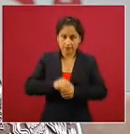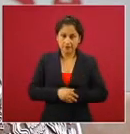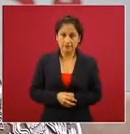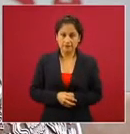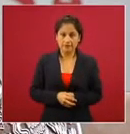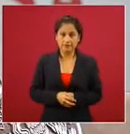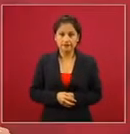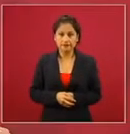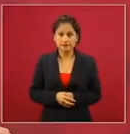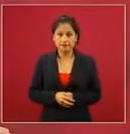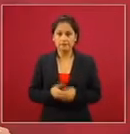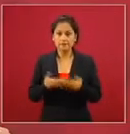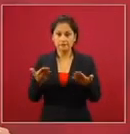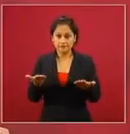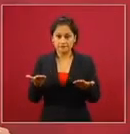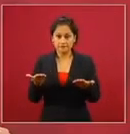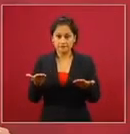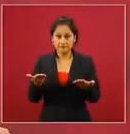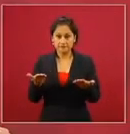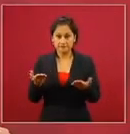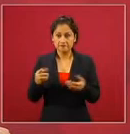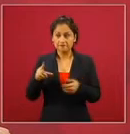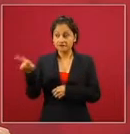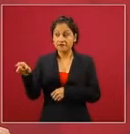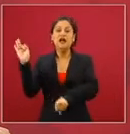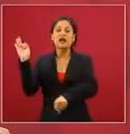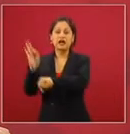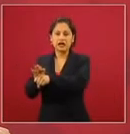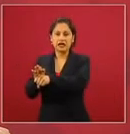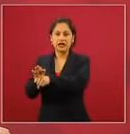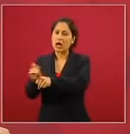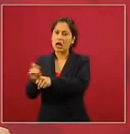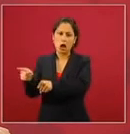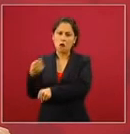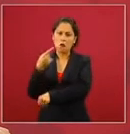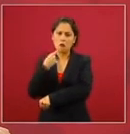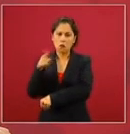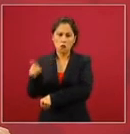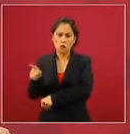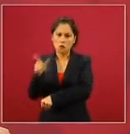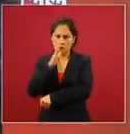Entonces se le exonera. Luego viene otra